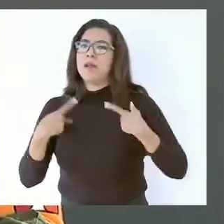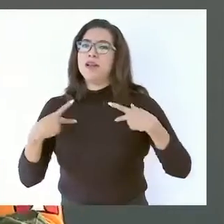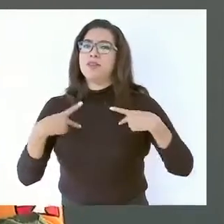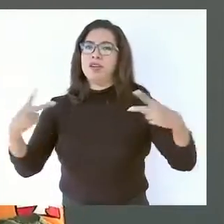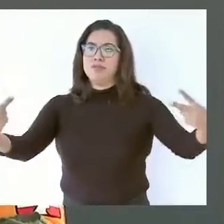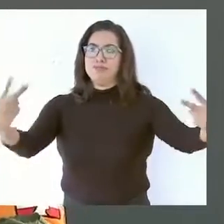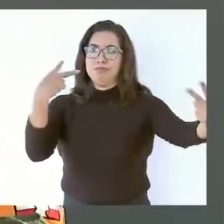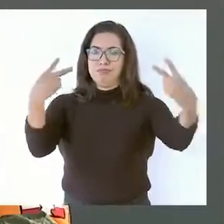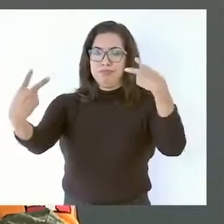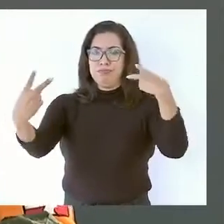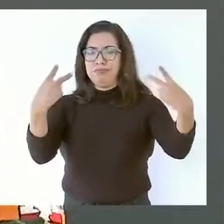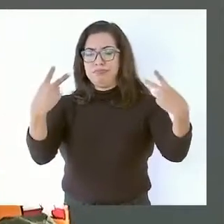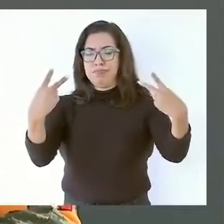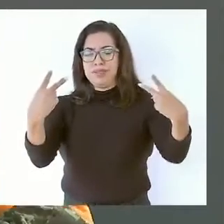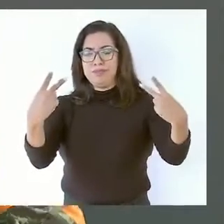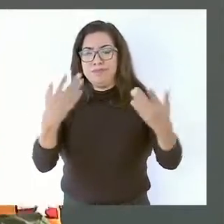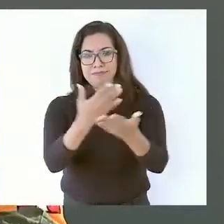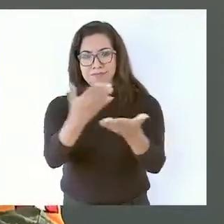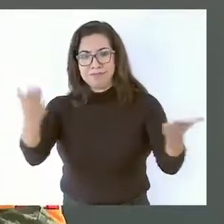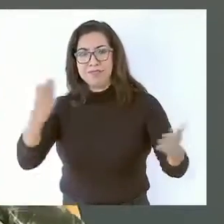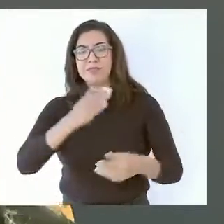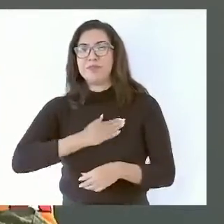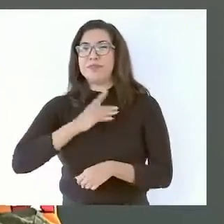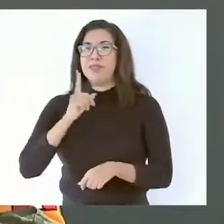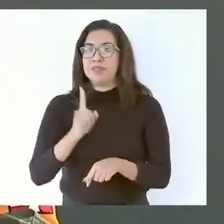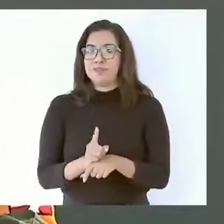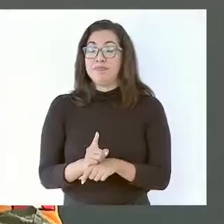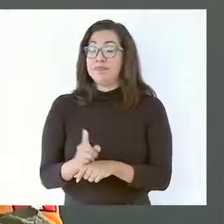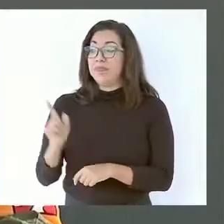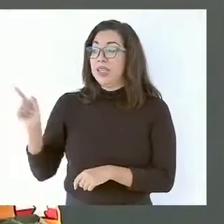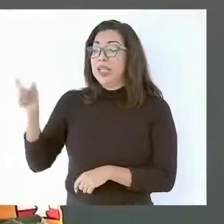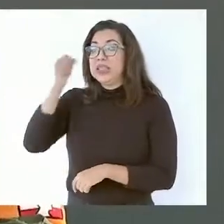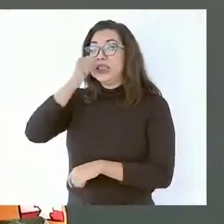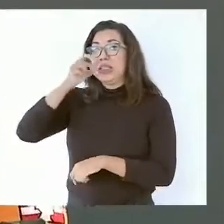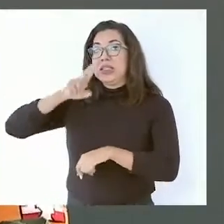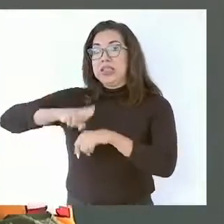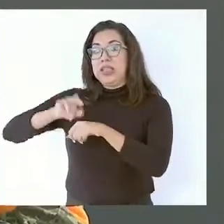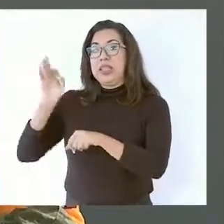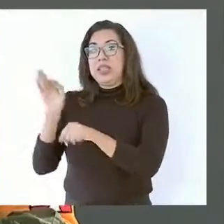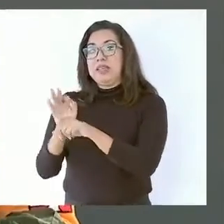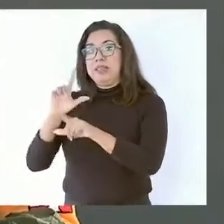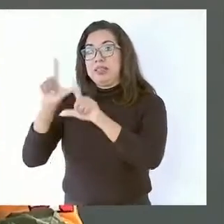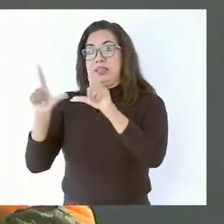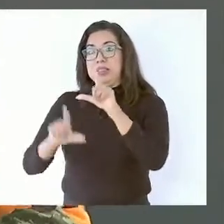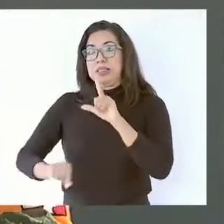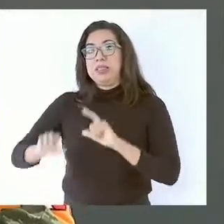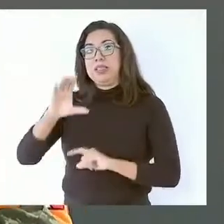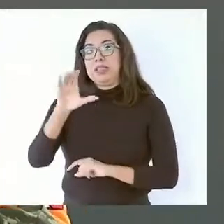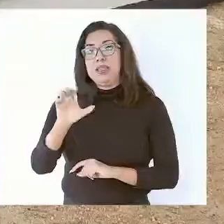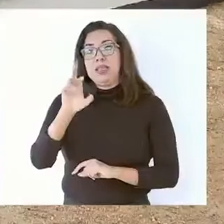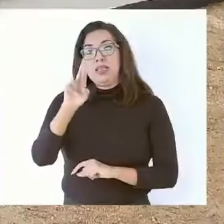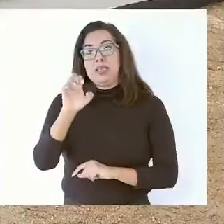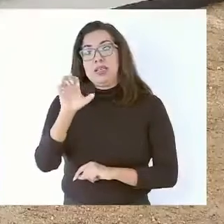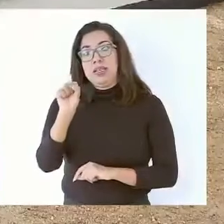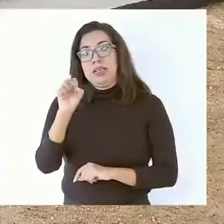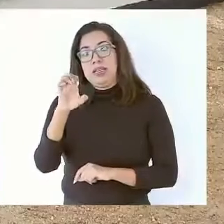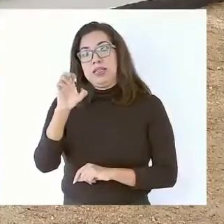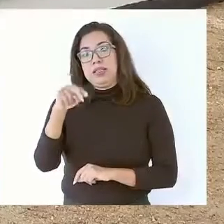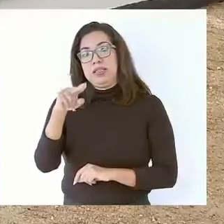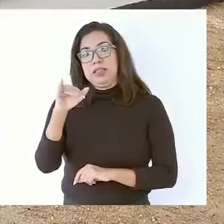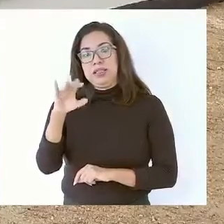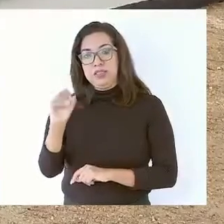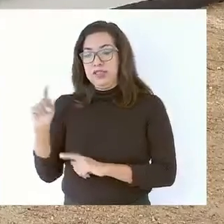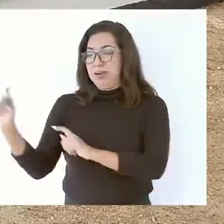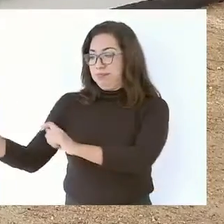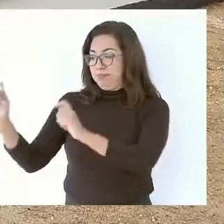ustedes. Reciban un cordial saludo del General Secretario de Defensa Nacional, Luis Crescencio Sandoval González, quien, por